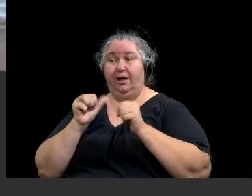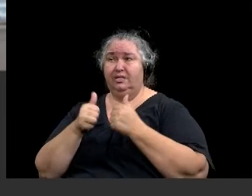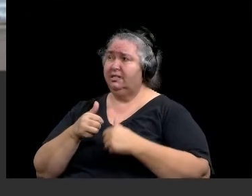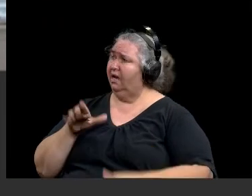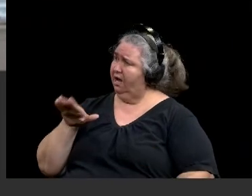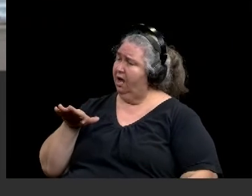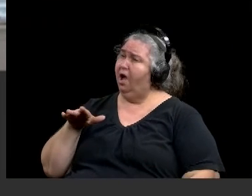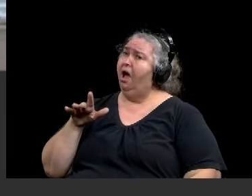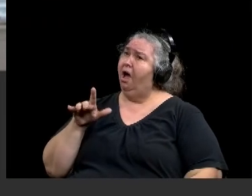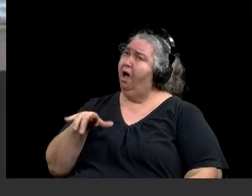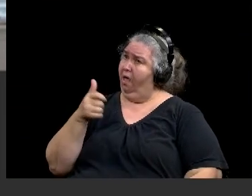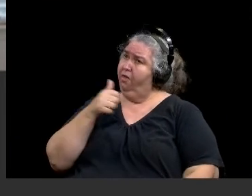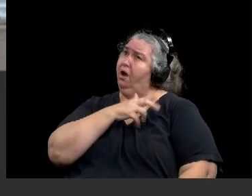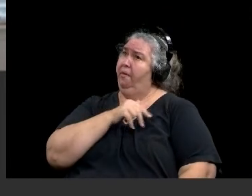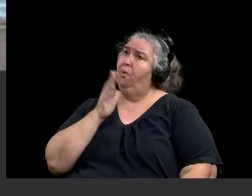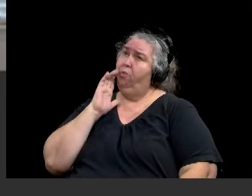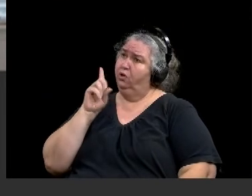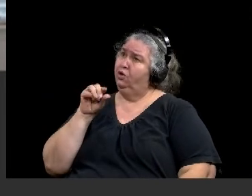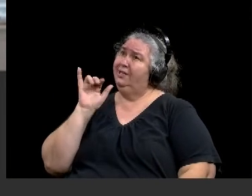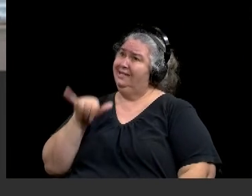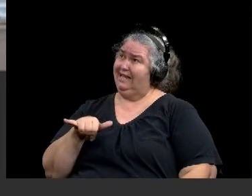empiezan a